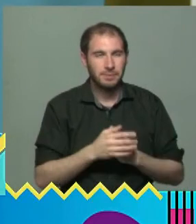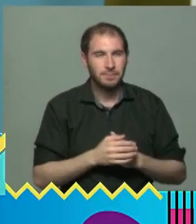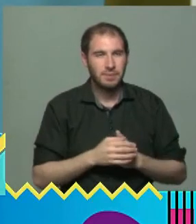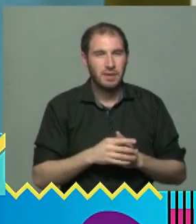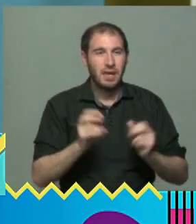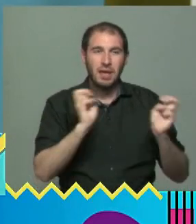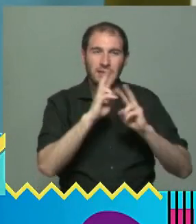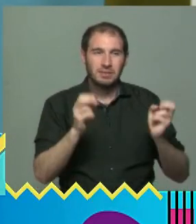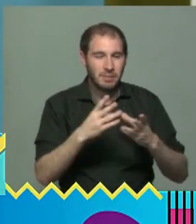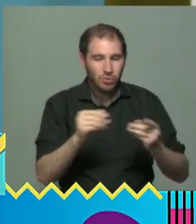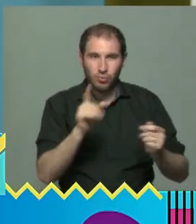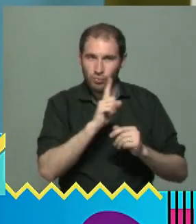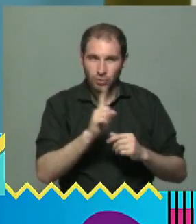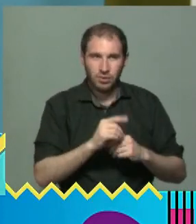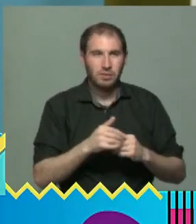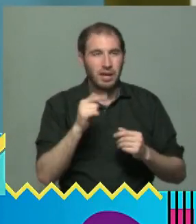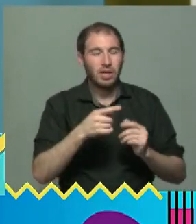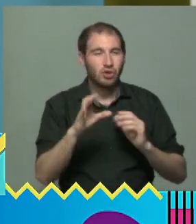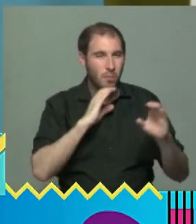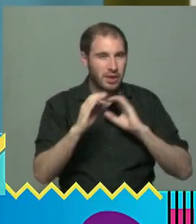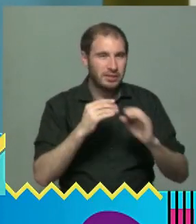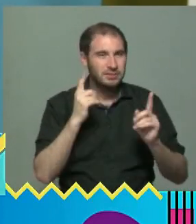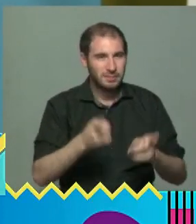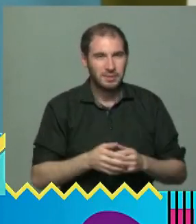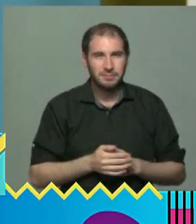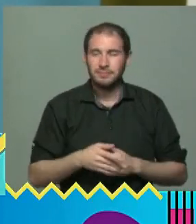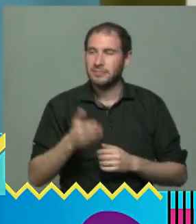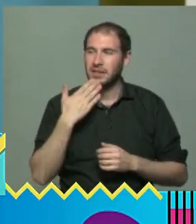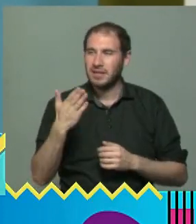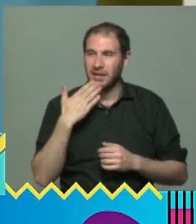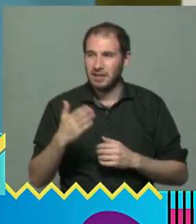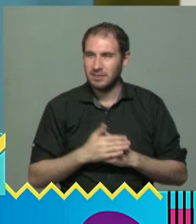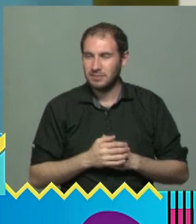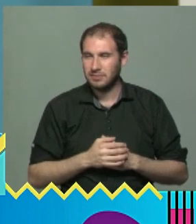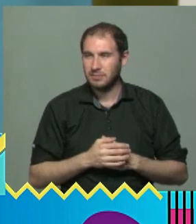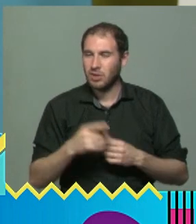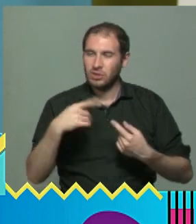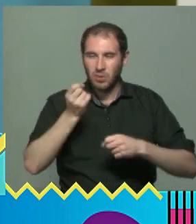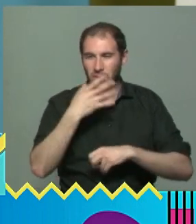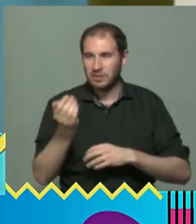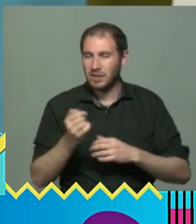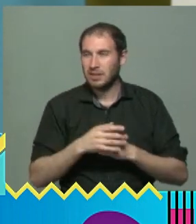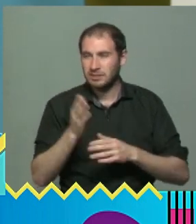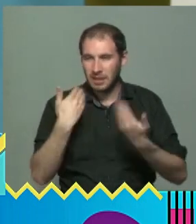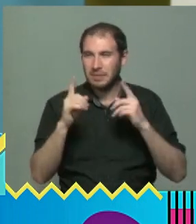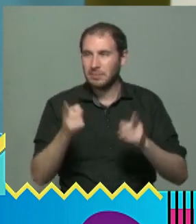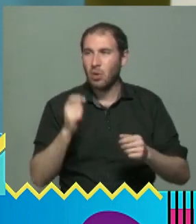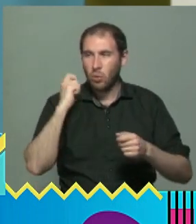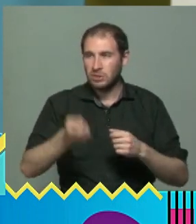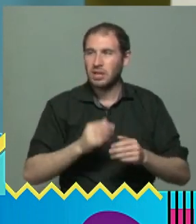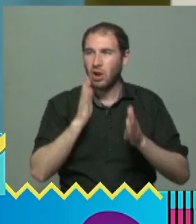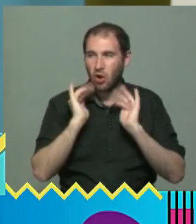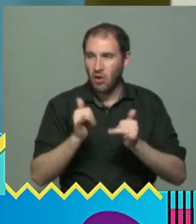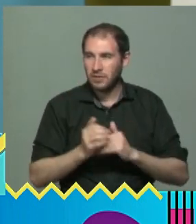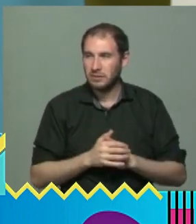que la temática no se agota, así que quedaremos en comunicación también. Sí, le agradezco muchísimo y lo que quieran. O sea, se hablaron temas también sobre justicia